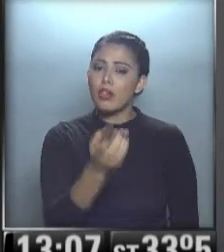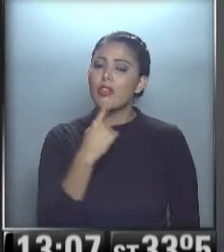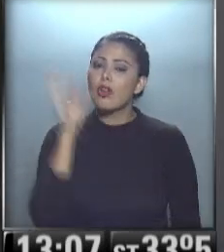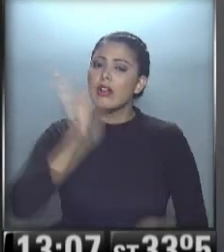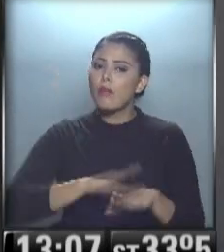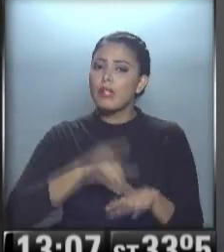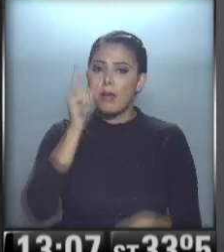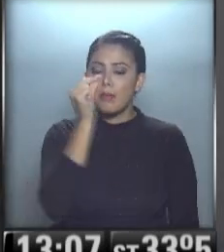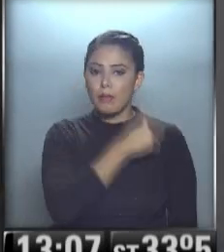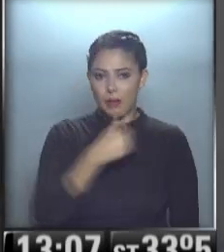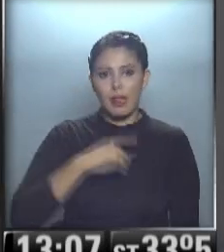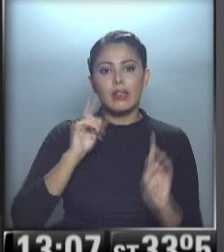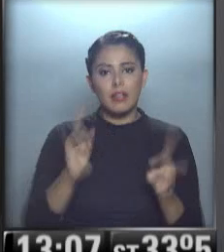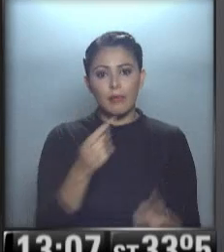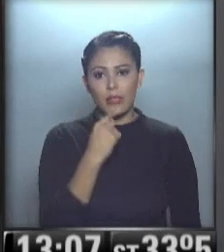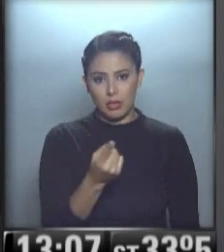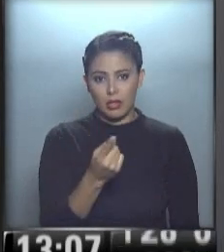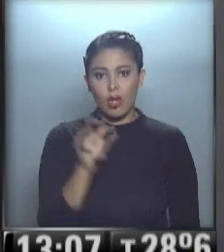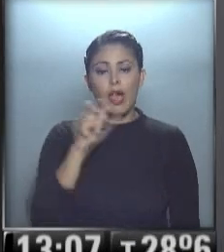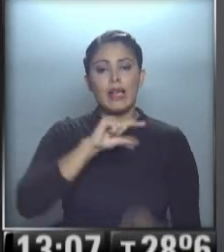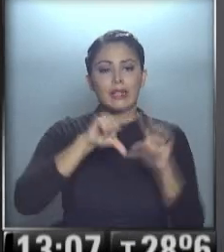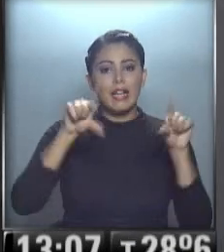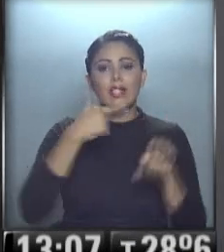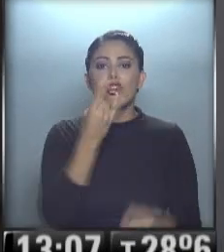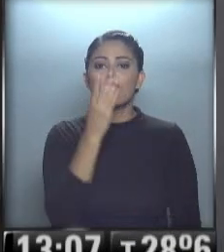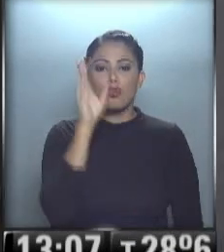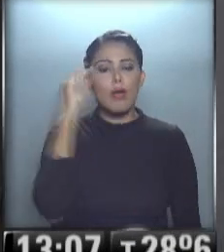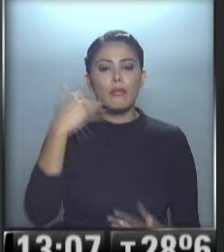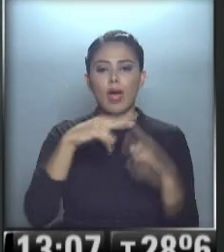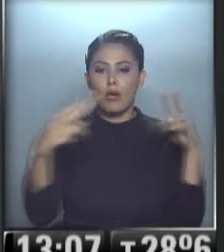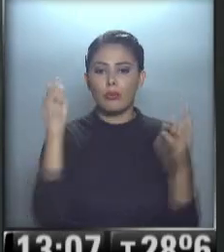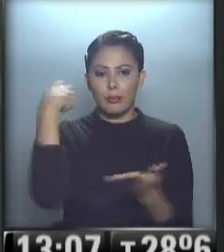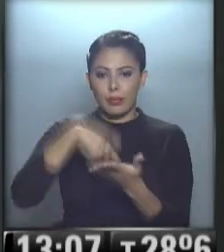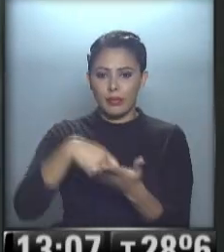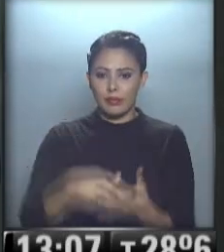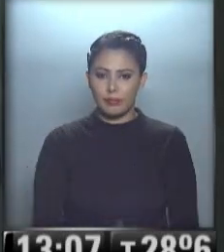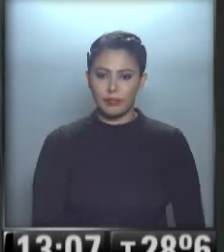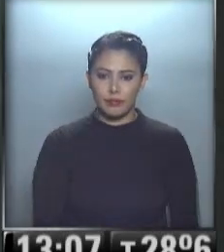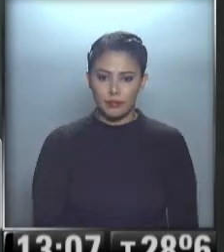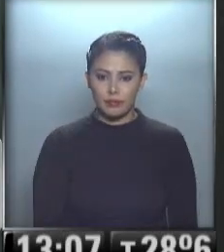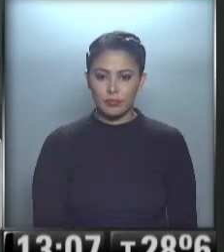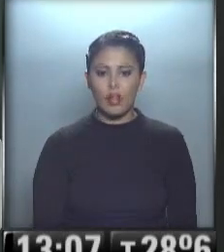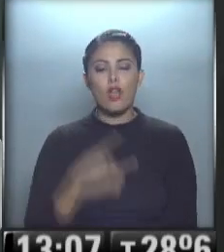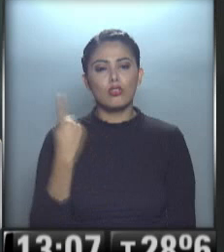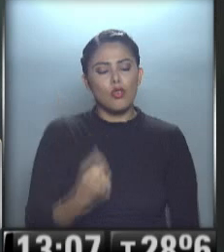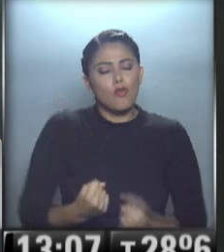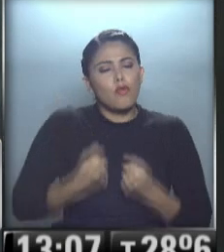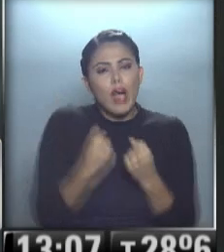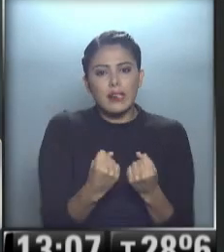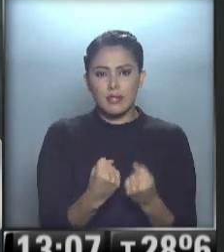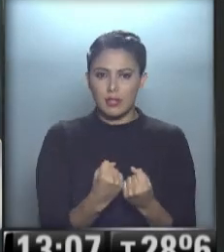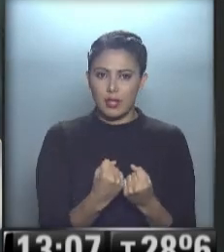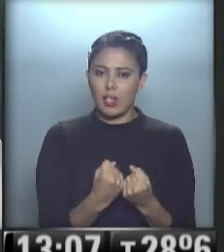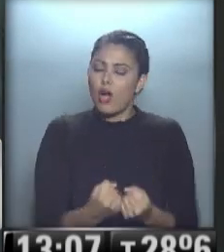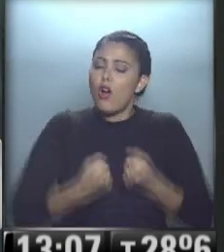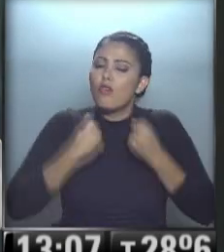responsabilidad de los padres también anunció que la tarjeta sub se va a poder usar en autopistas estamos haciendo un gran esfuerzo un